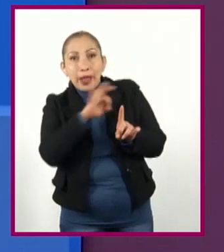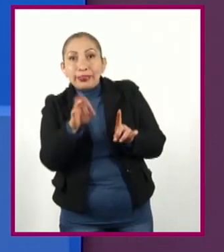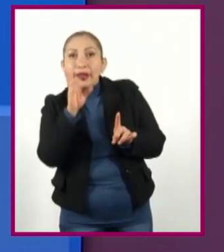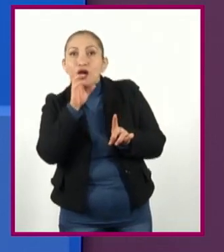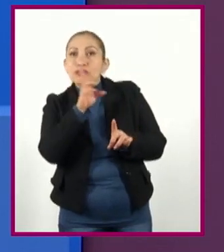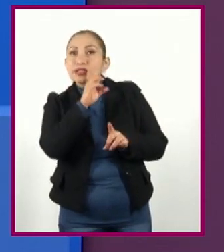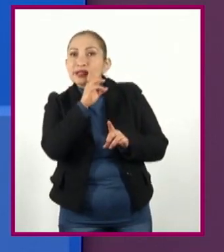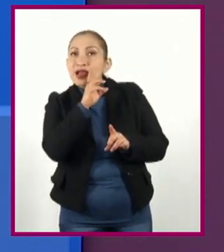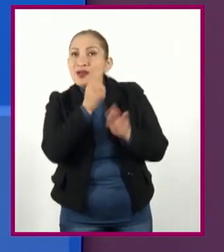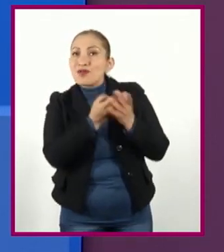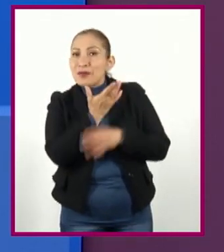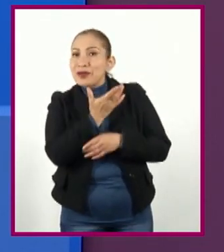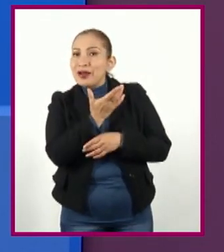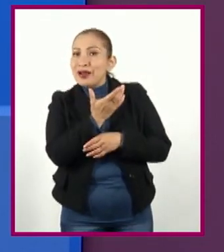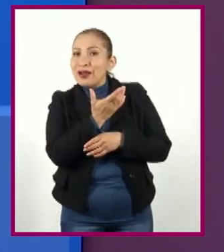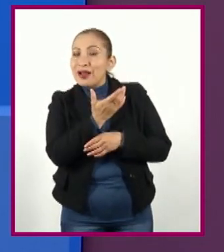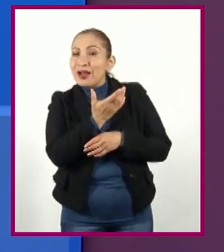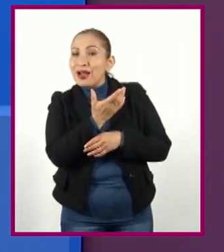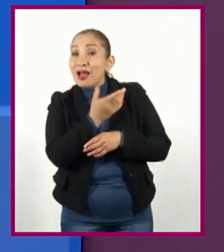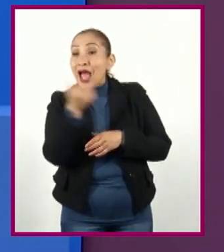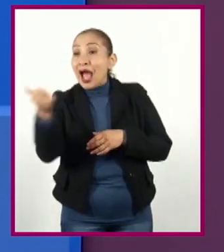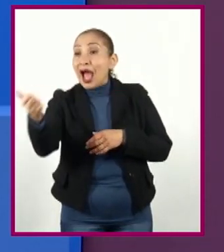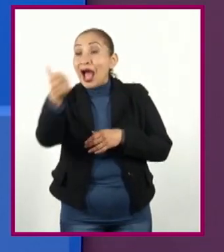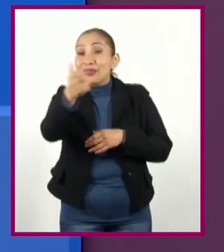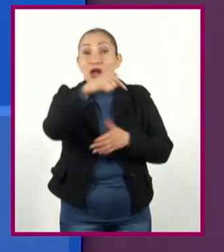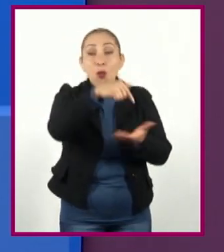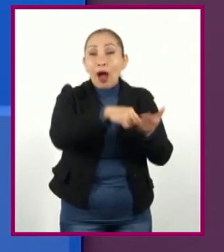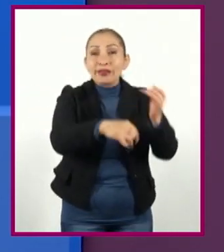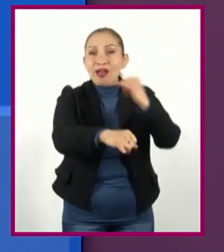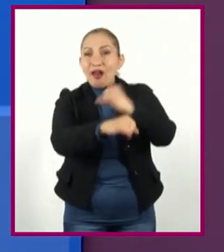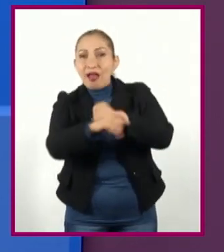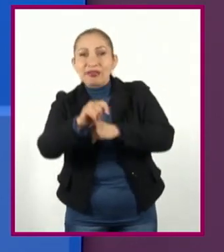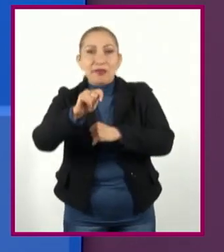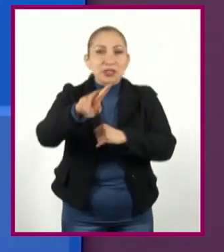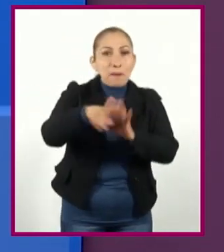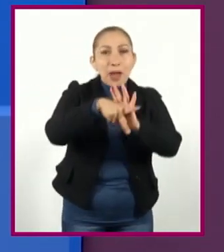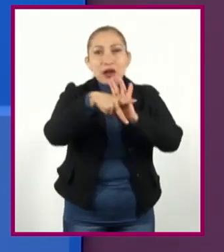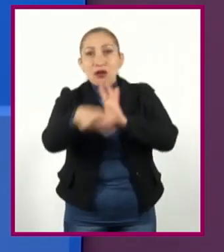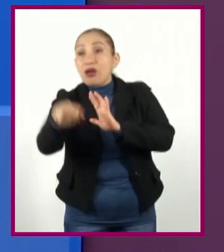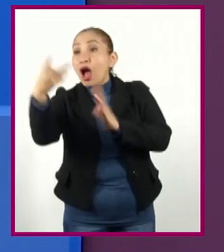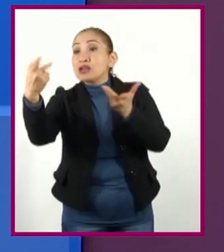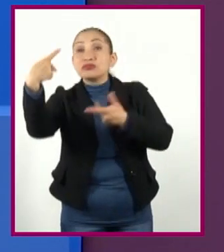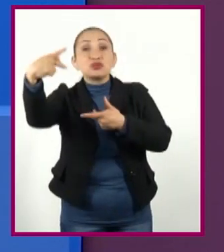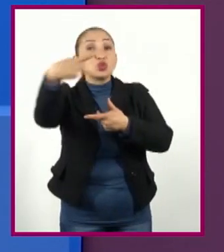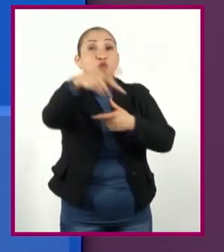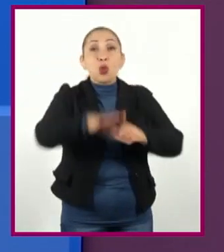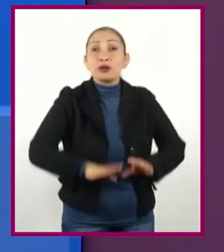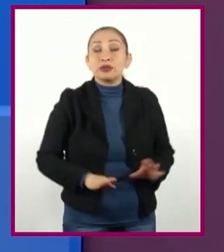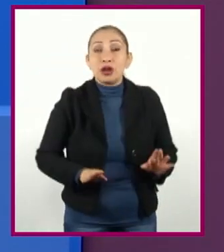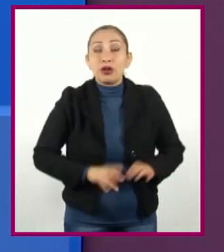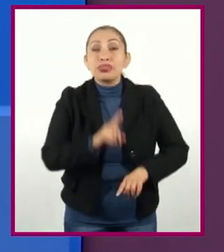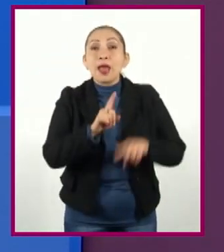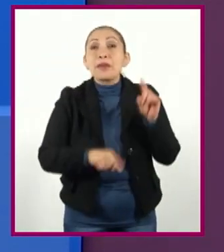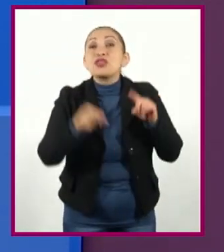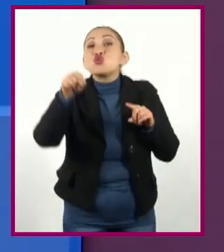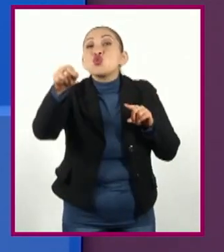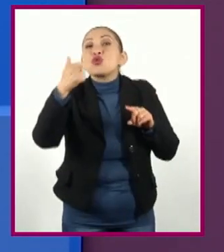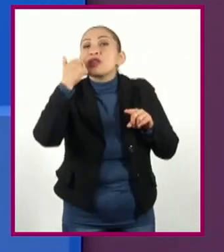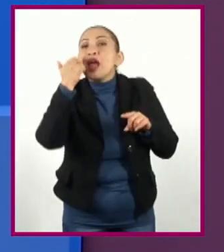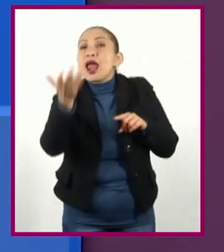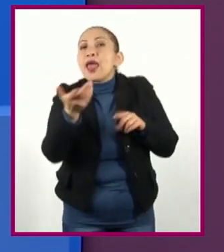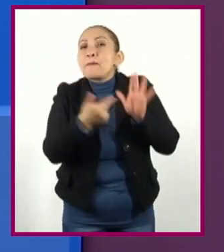noticia. Cada medio de comunicación maneja la información de manera distinta, de acuerdo con sus intereses